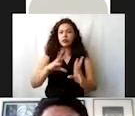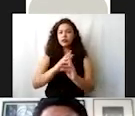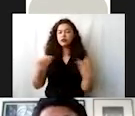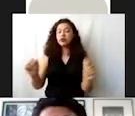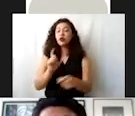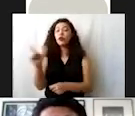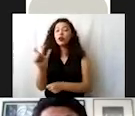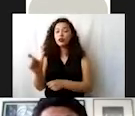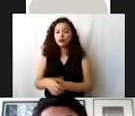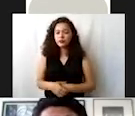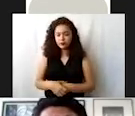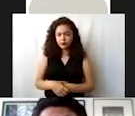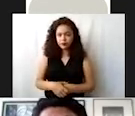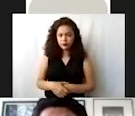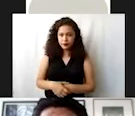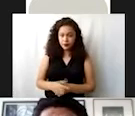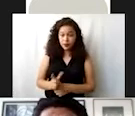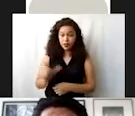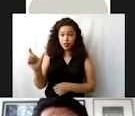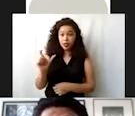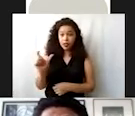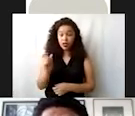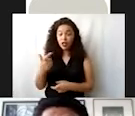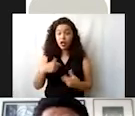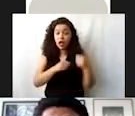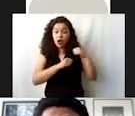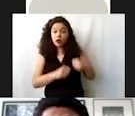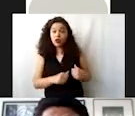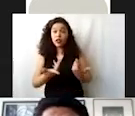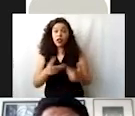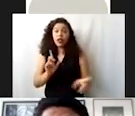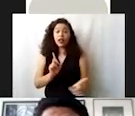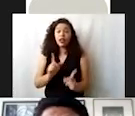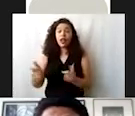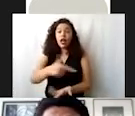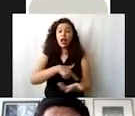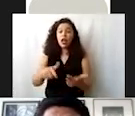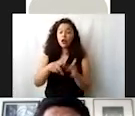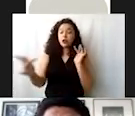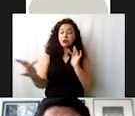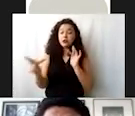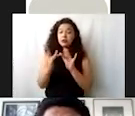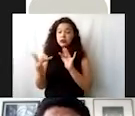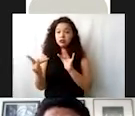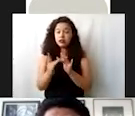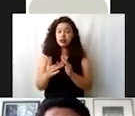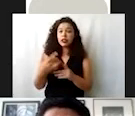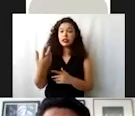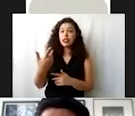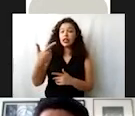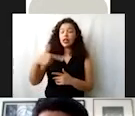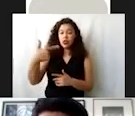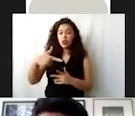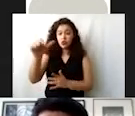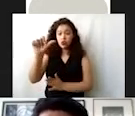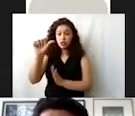Cuando la autoridad acude en 3 ocasiones consecutivas a dicho domicilio dentro de un periodo de 12 meses y